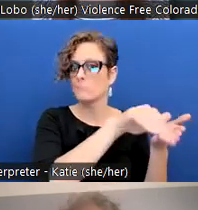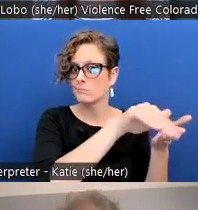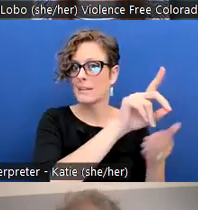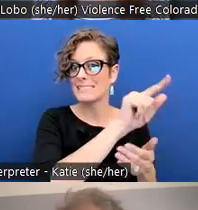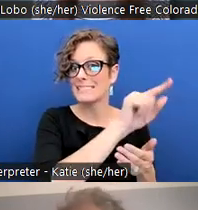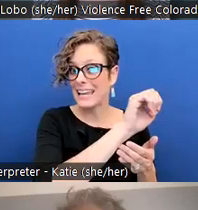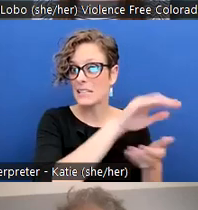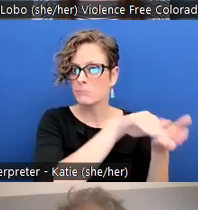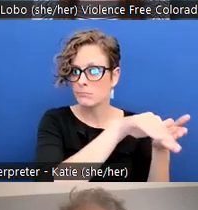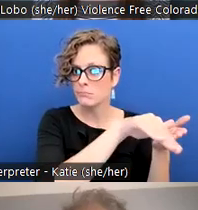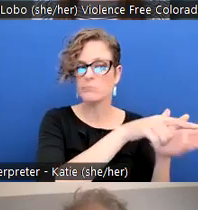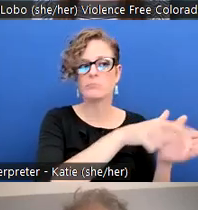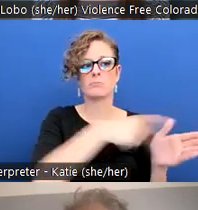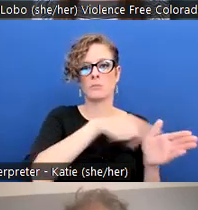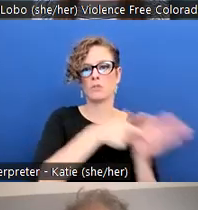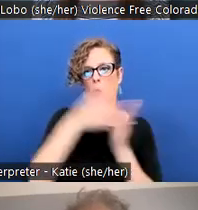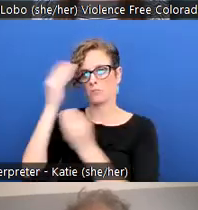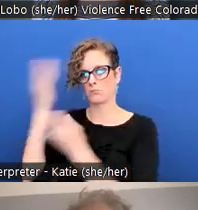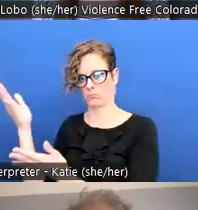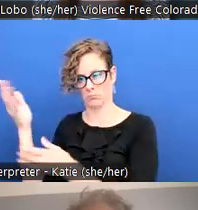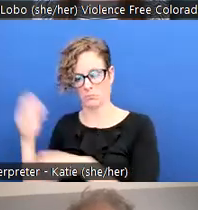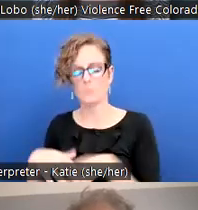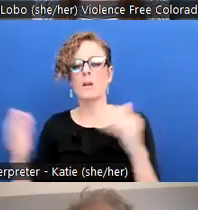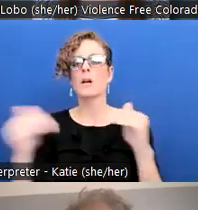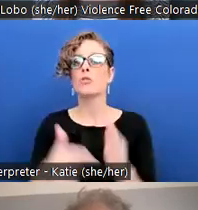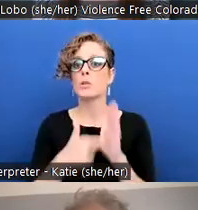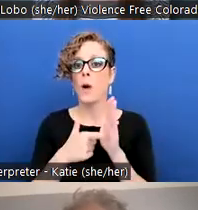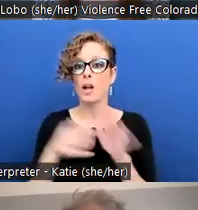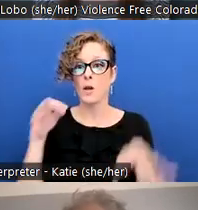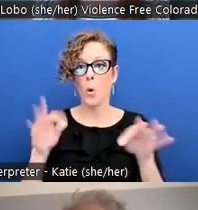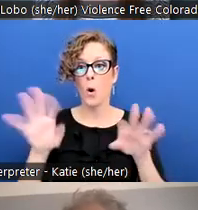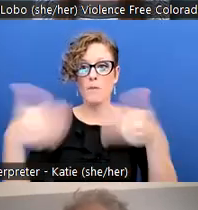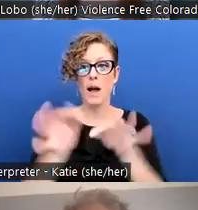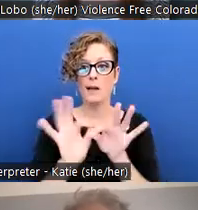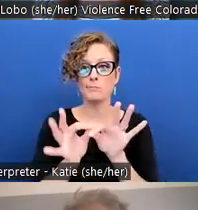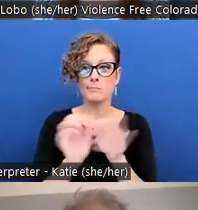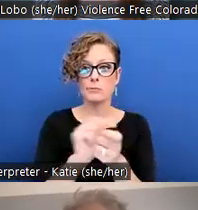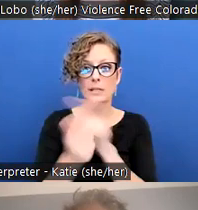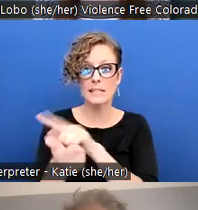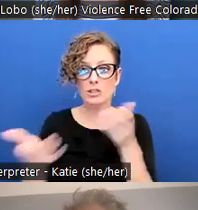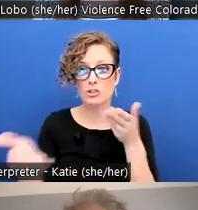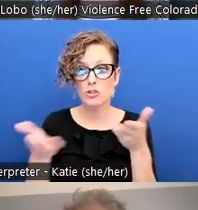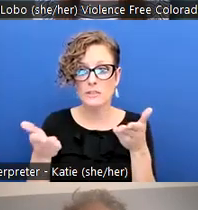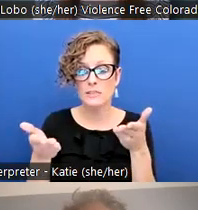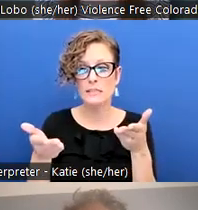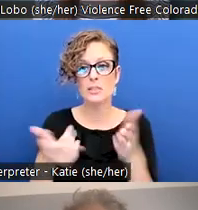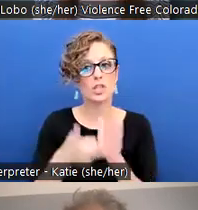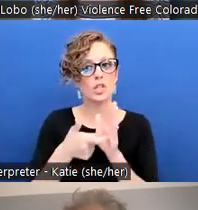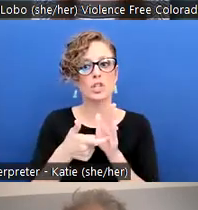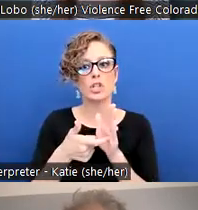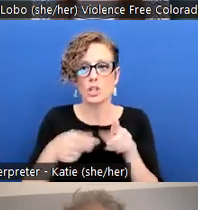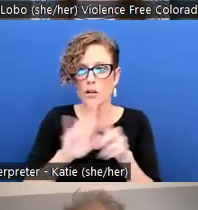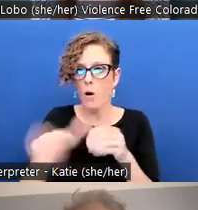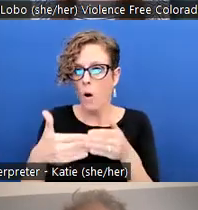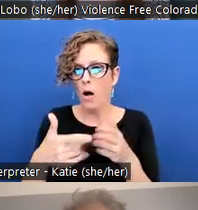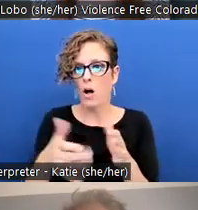intervención, la determinación de su caso. La corte tiene que dar servicios de intérprete como se